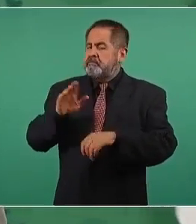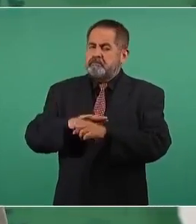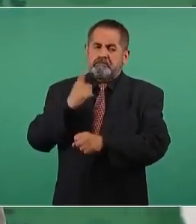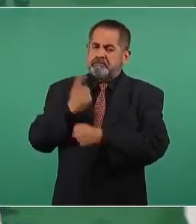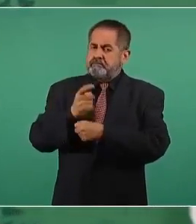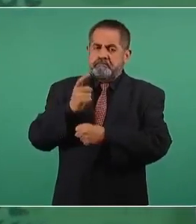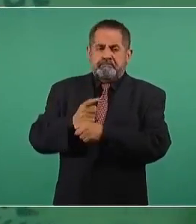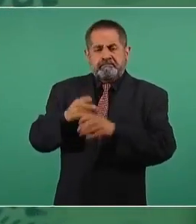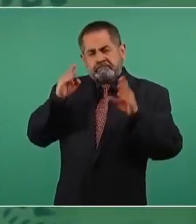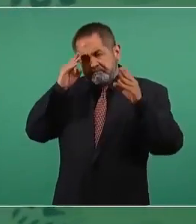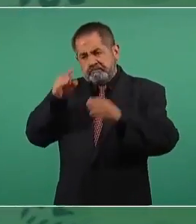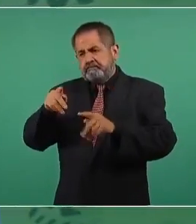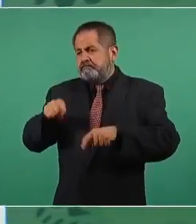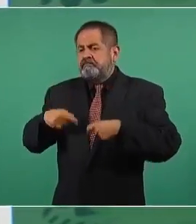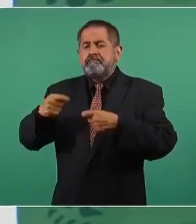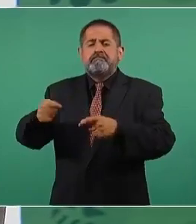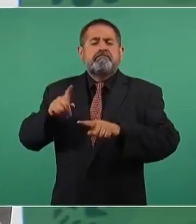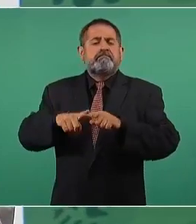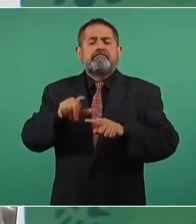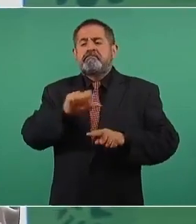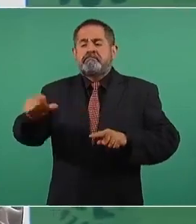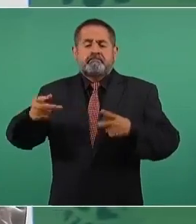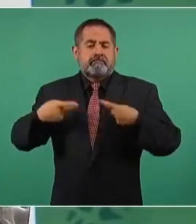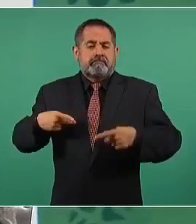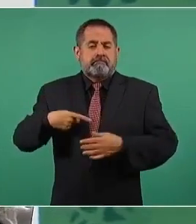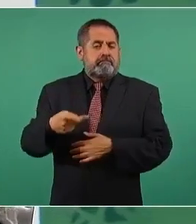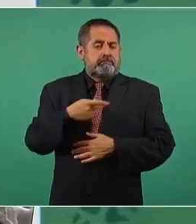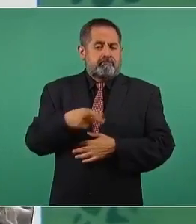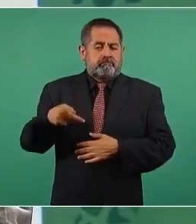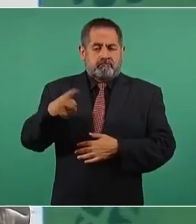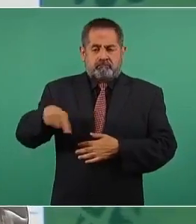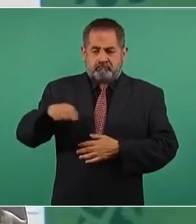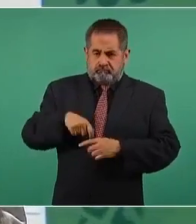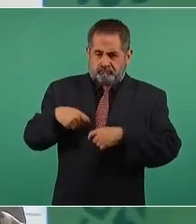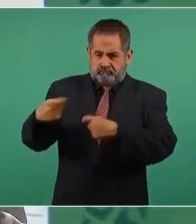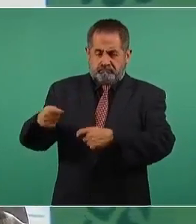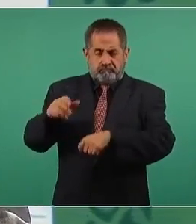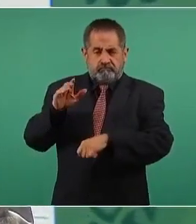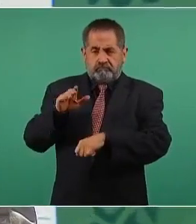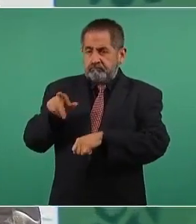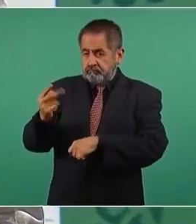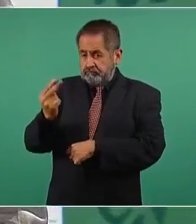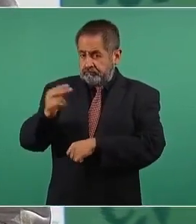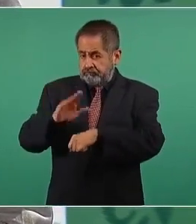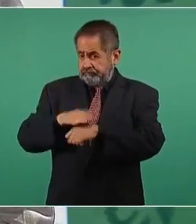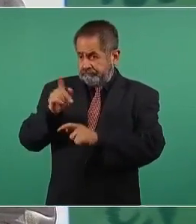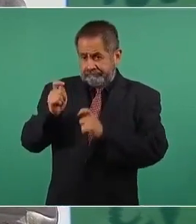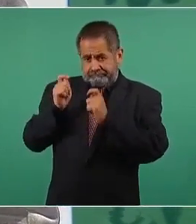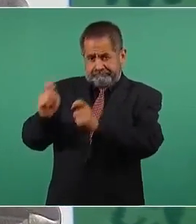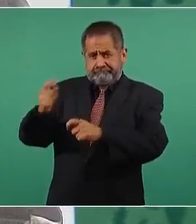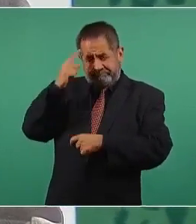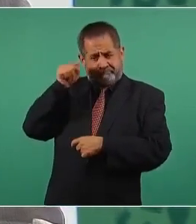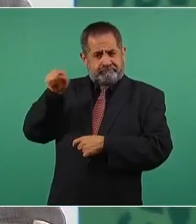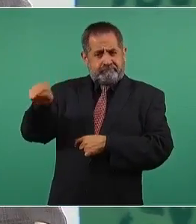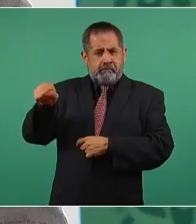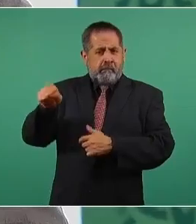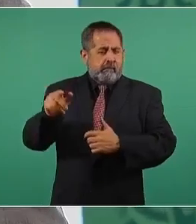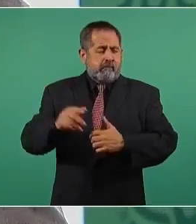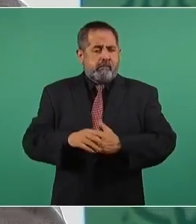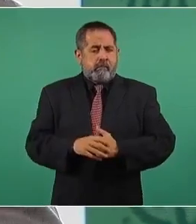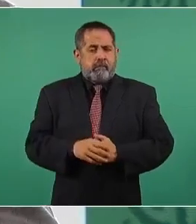preferente en beneficio de los pobres, de los más necesitados.